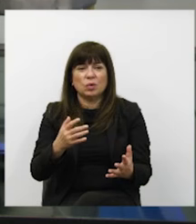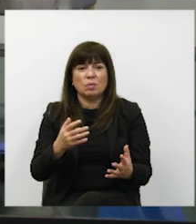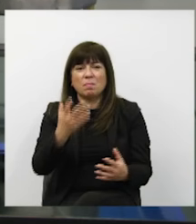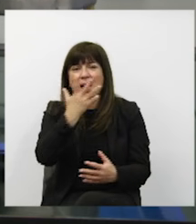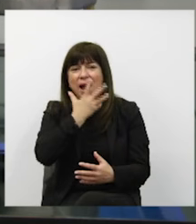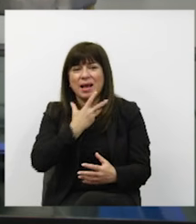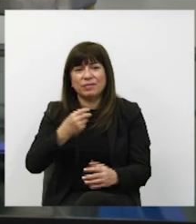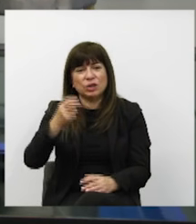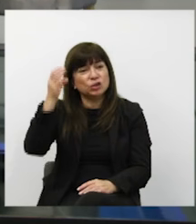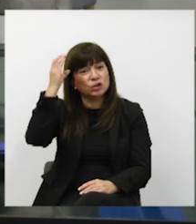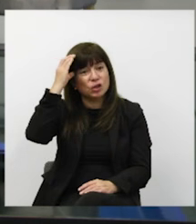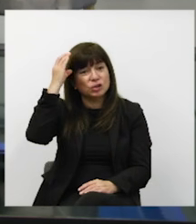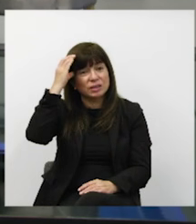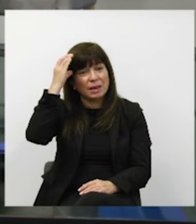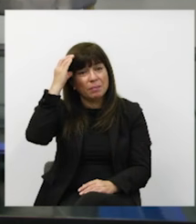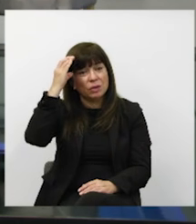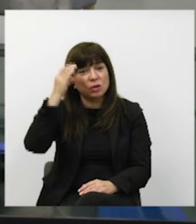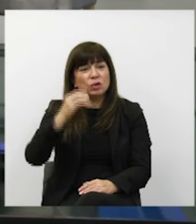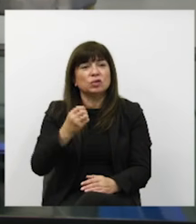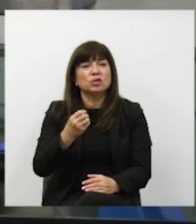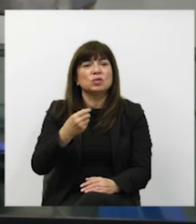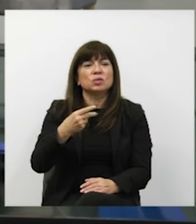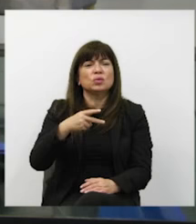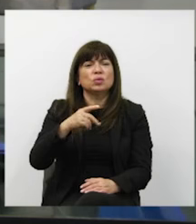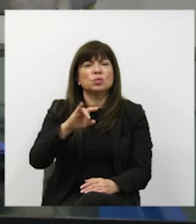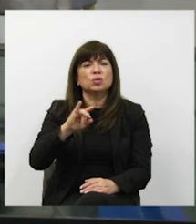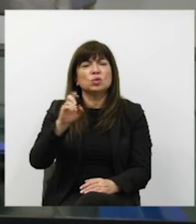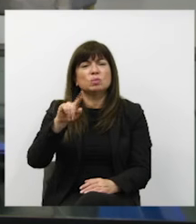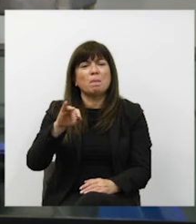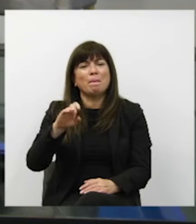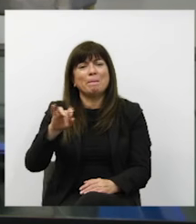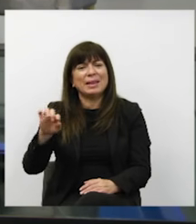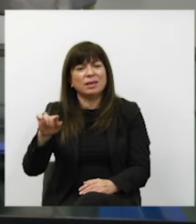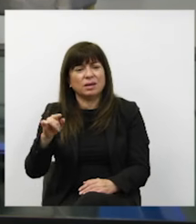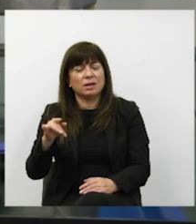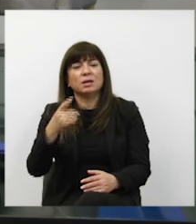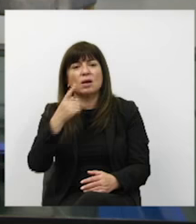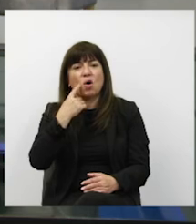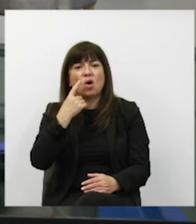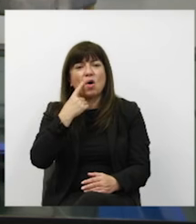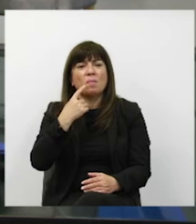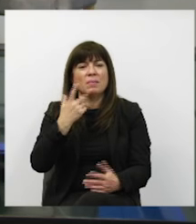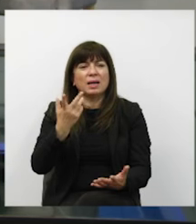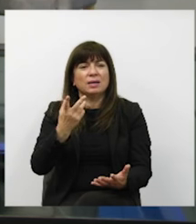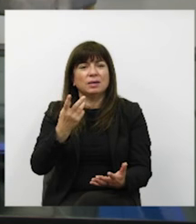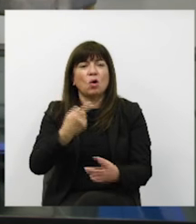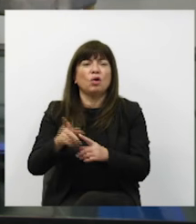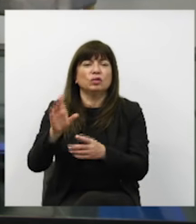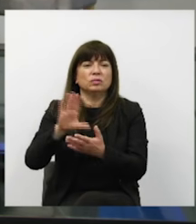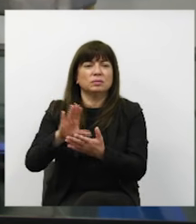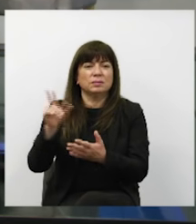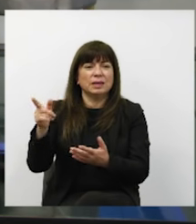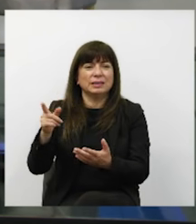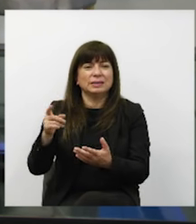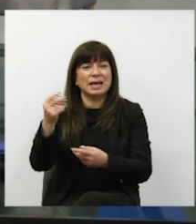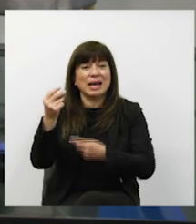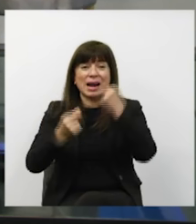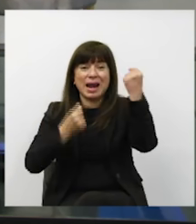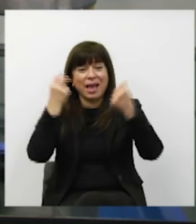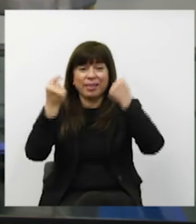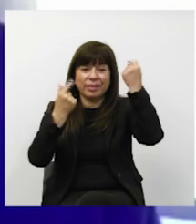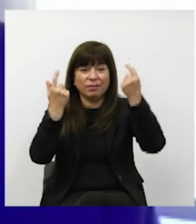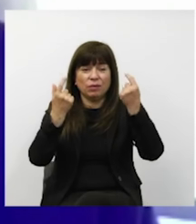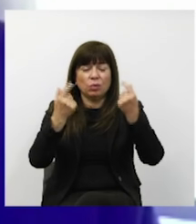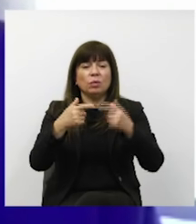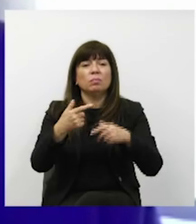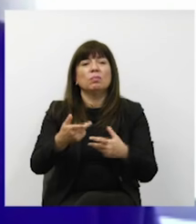el maravilloso concepto de Joseph Schumpeter, posiblemente uno de los mejores economistas de la historia, que es la destrucción creativa. Porque detrás